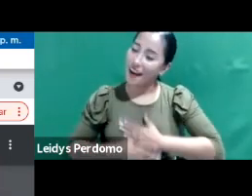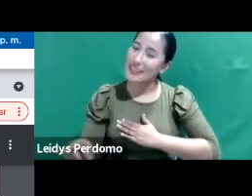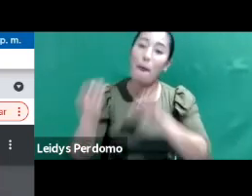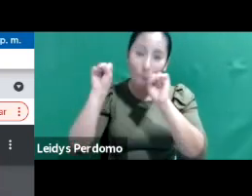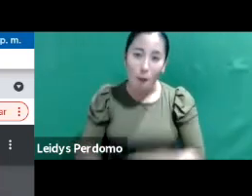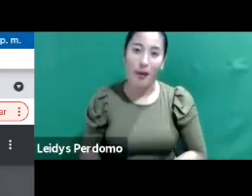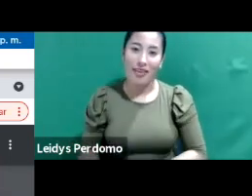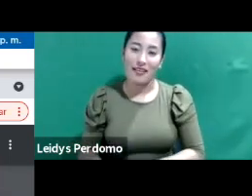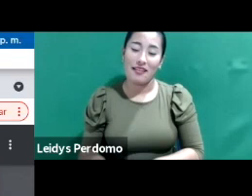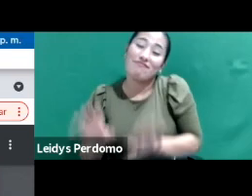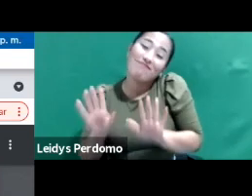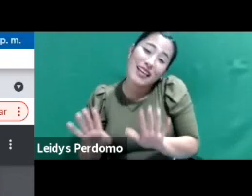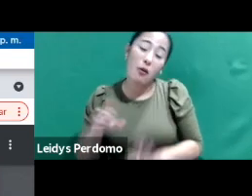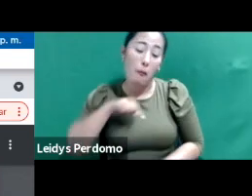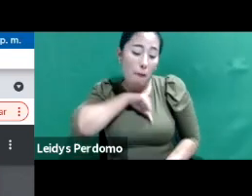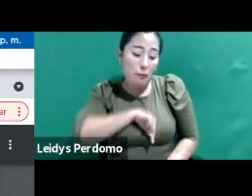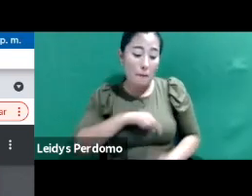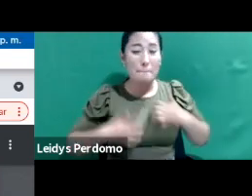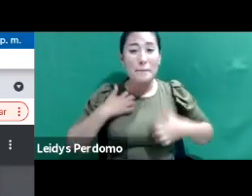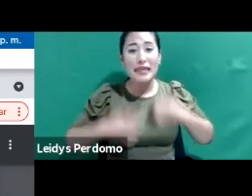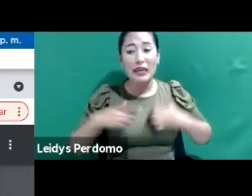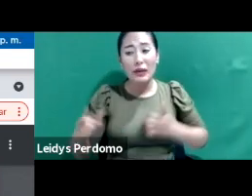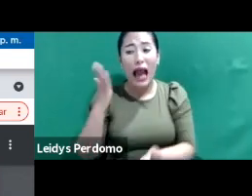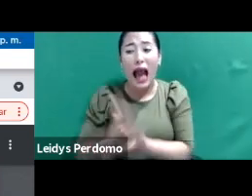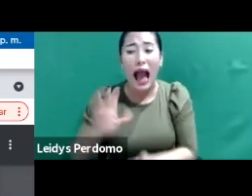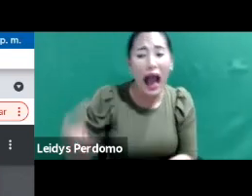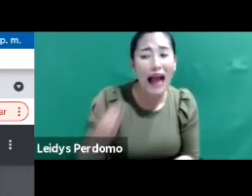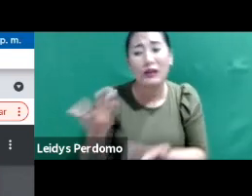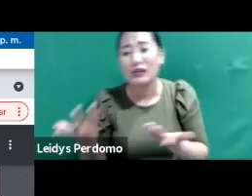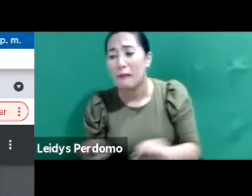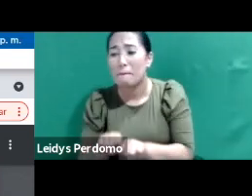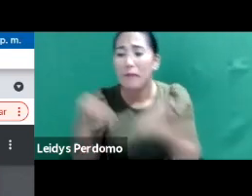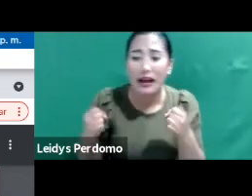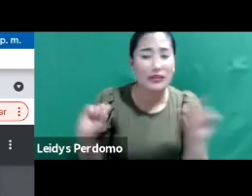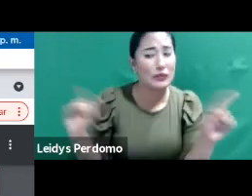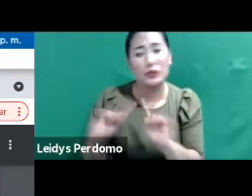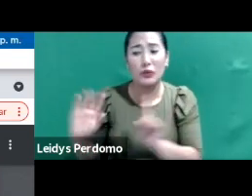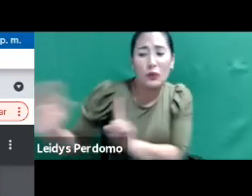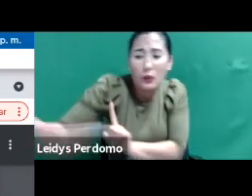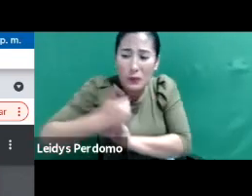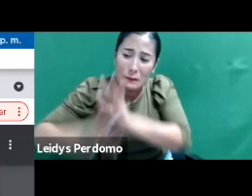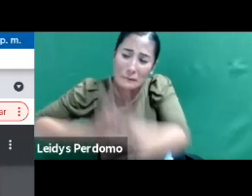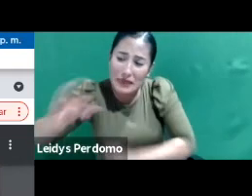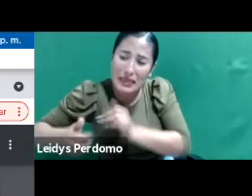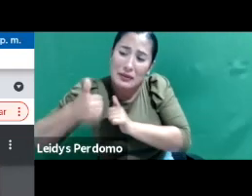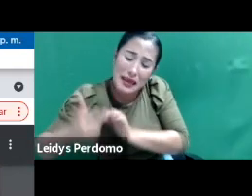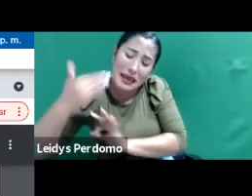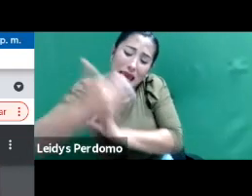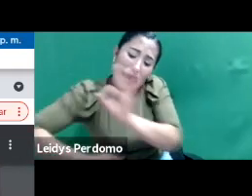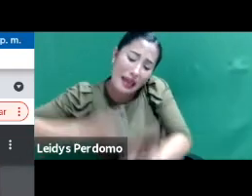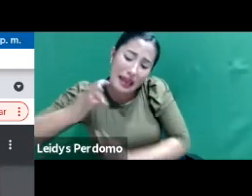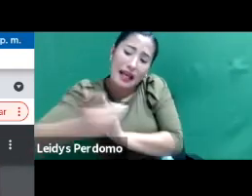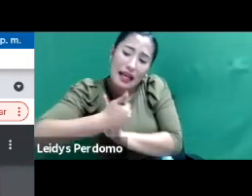que ellos tienen miedo de que te pase algo, tienen miedo de, quieren que tú estés bien, digamos que es una comprensión